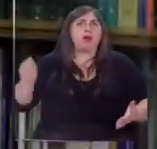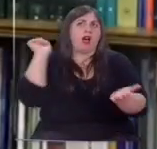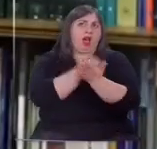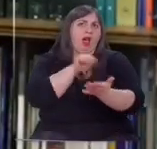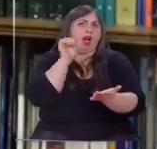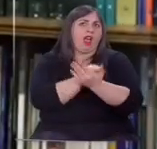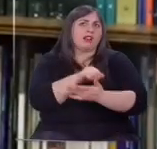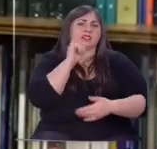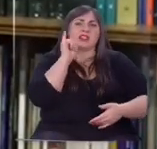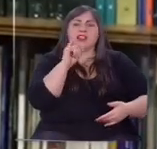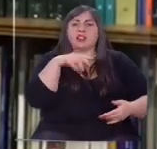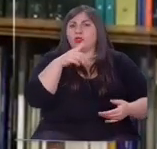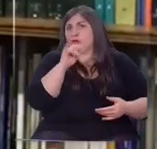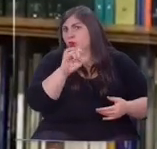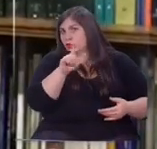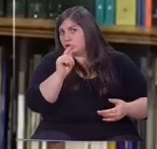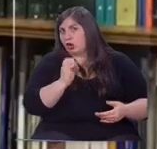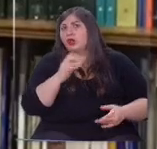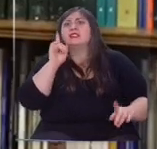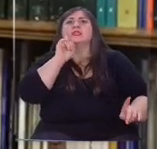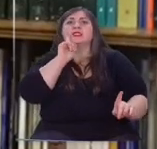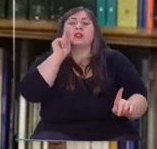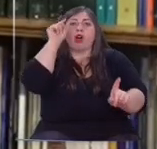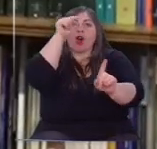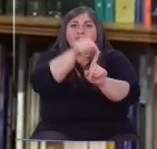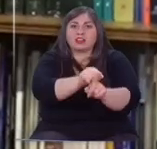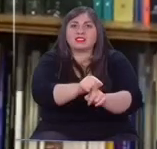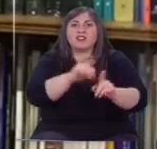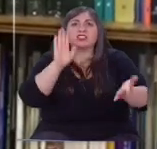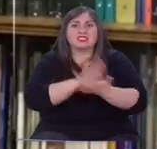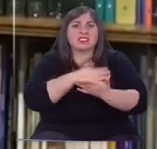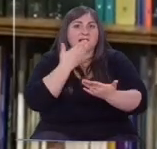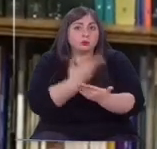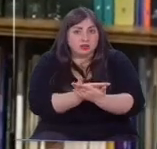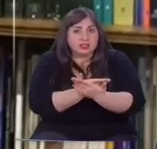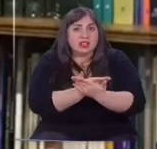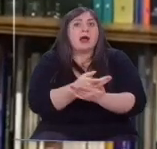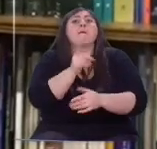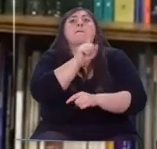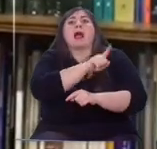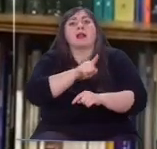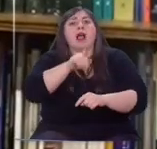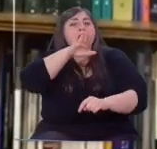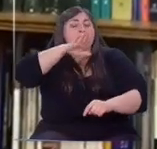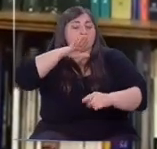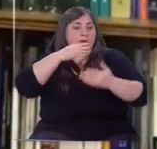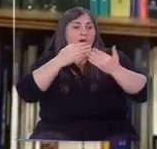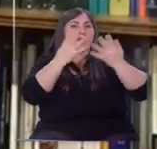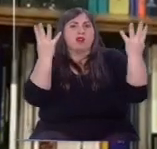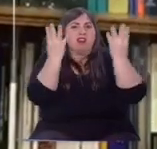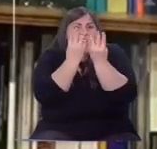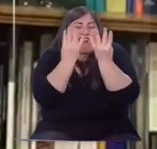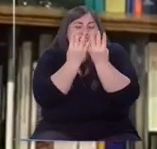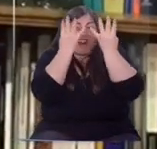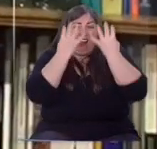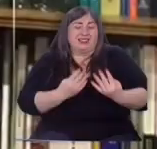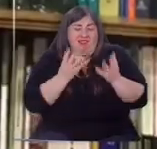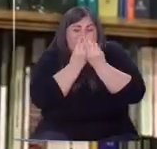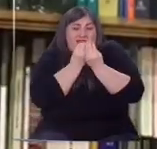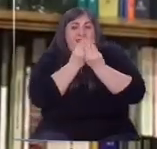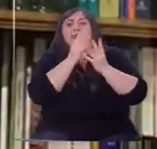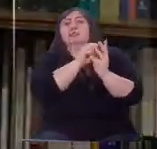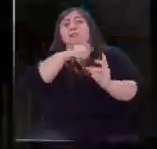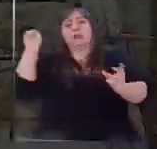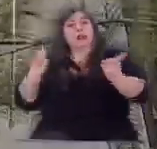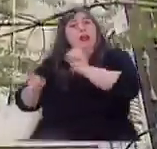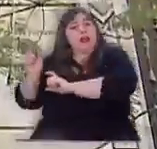ese indulto conmutativo tiene un objetivo sanitario para descongestionar nuestro sistema carcelario, sacando a la población